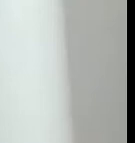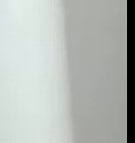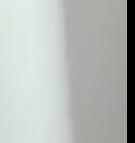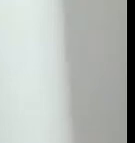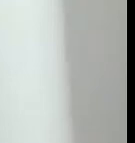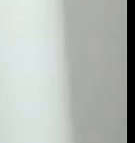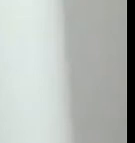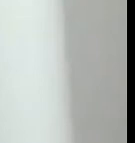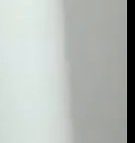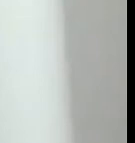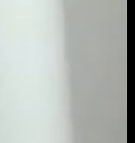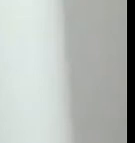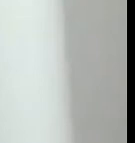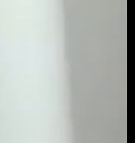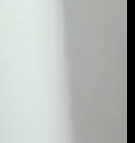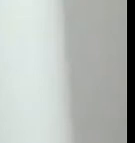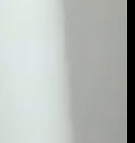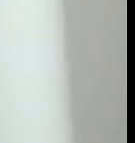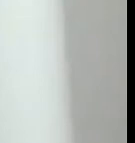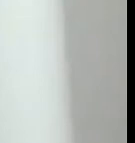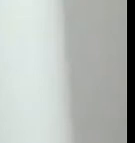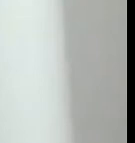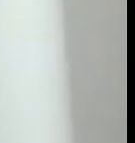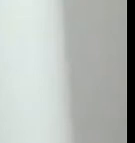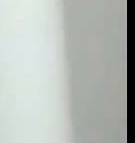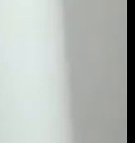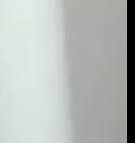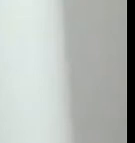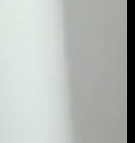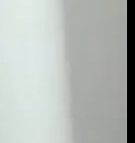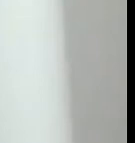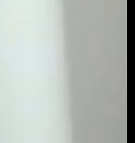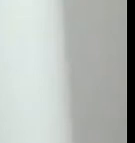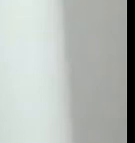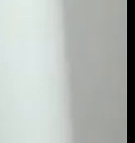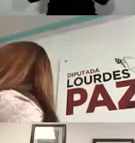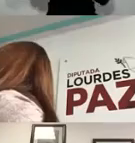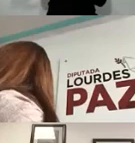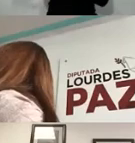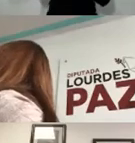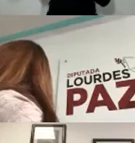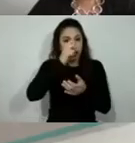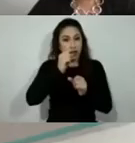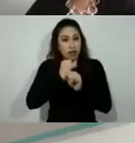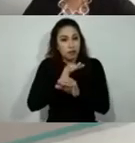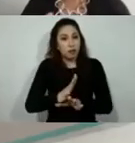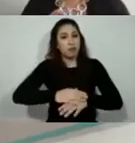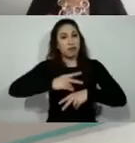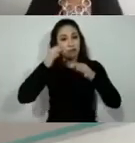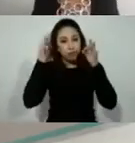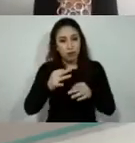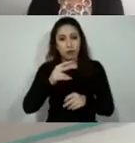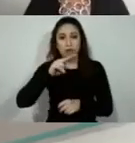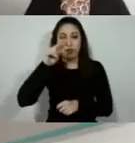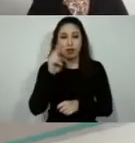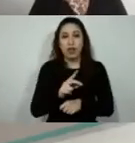sobre la situación de inseguridad en la ciudad con datos reales, de dónde obtenemos los datos